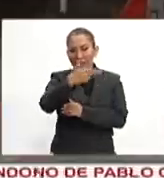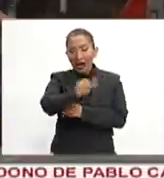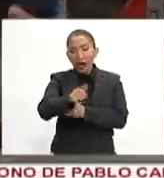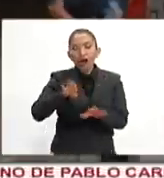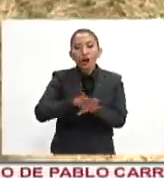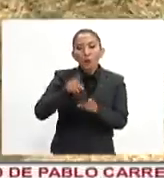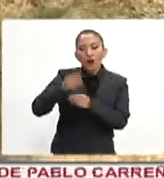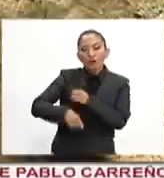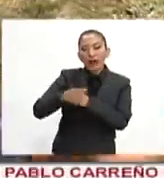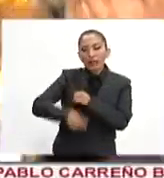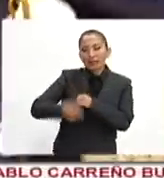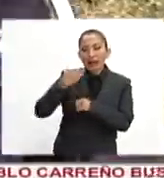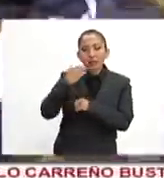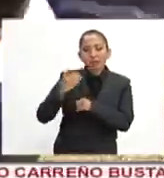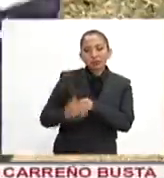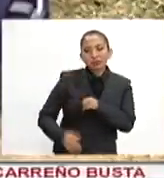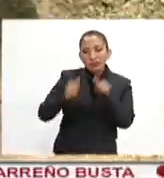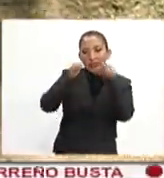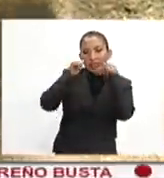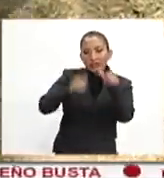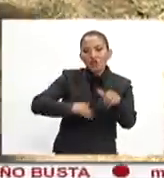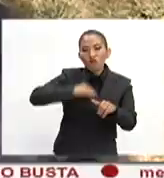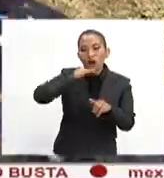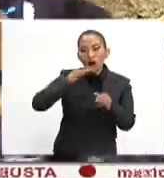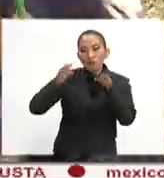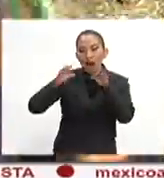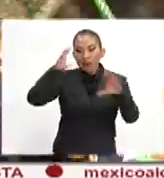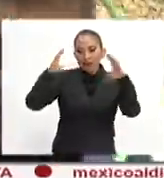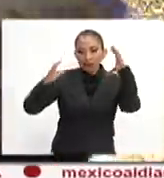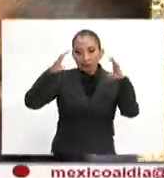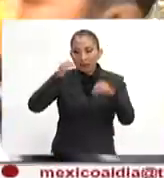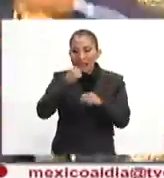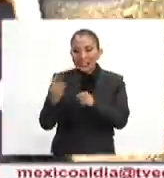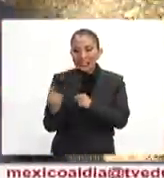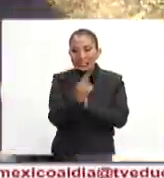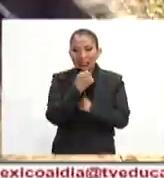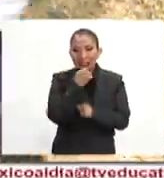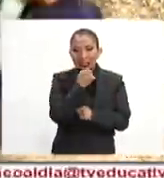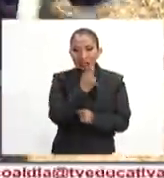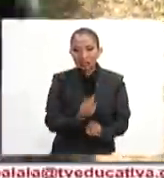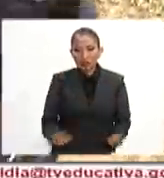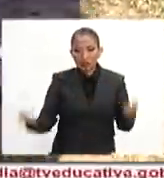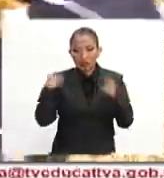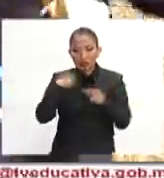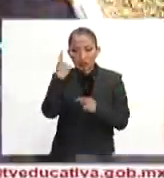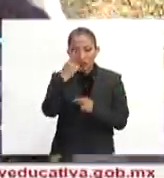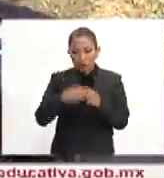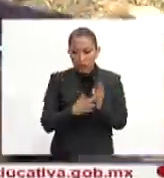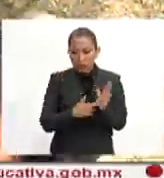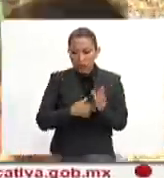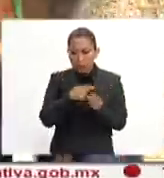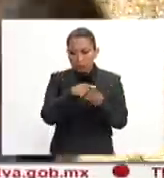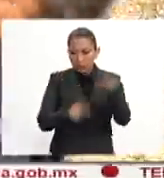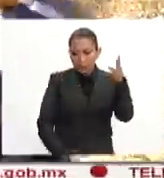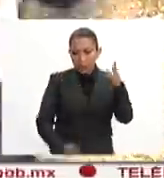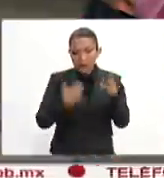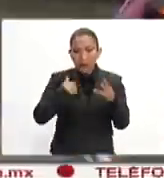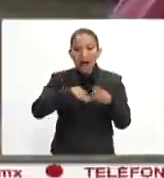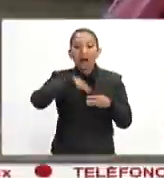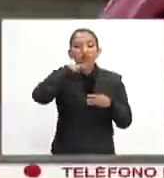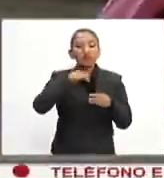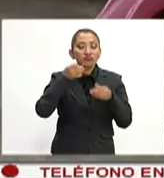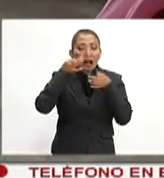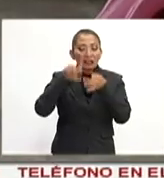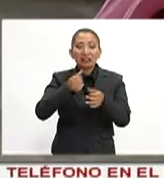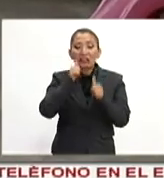de cómo afecta el trastorno de déficit de atención e hiperactividad en la escuela. Los síntomas principales, que son 3, que es la inatención,